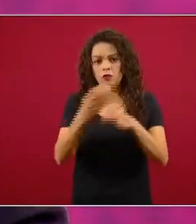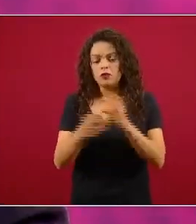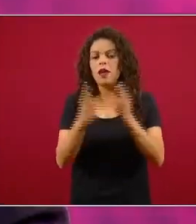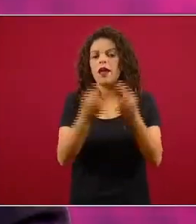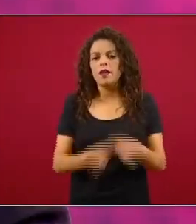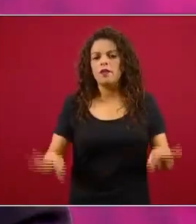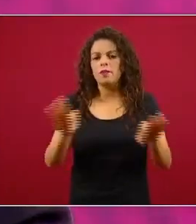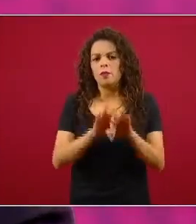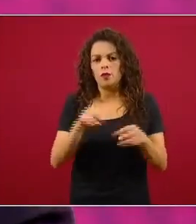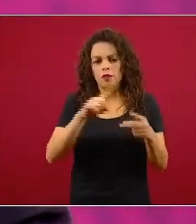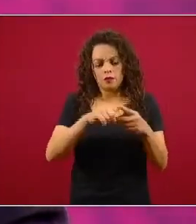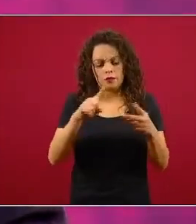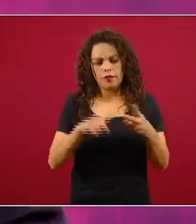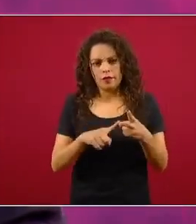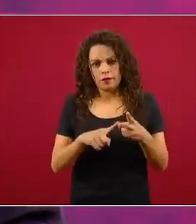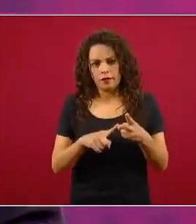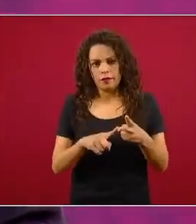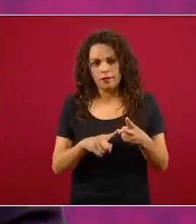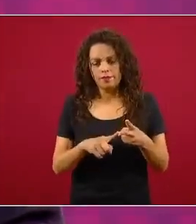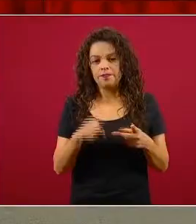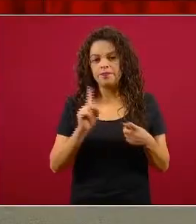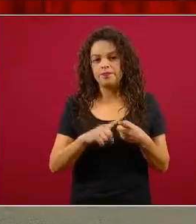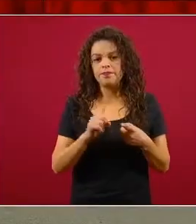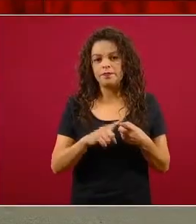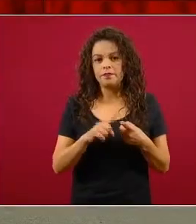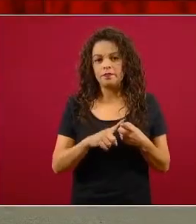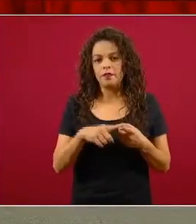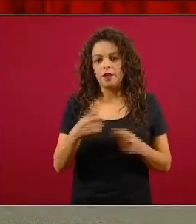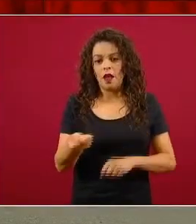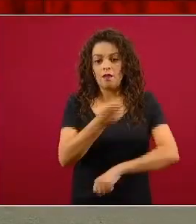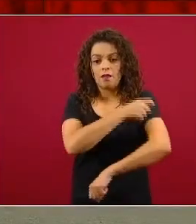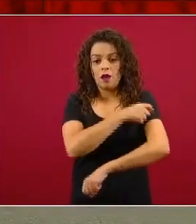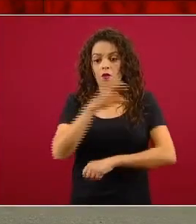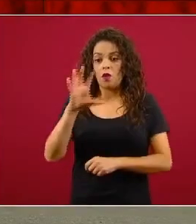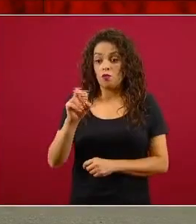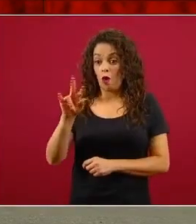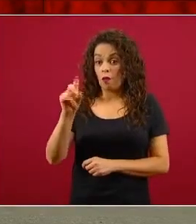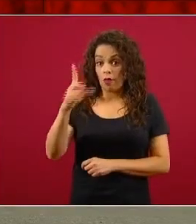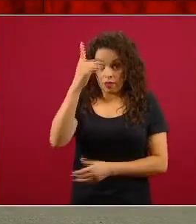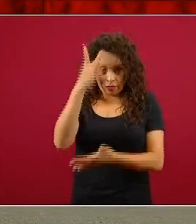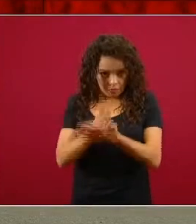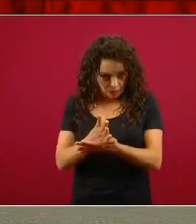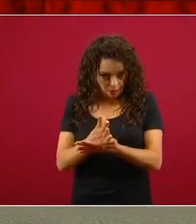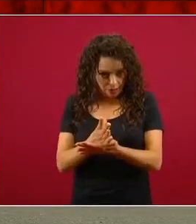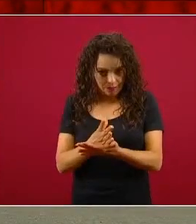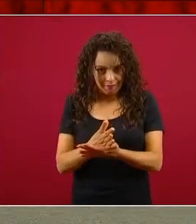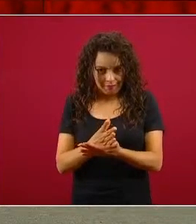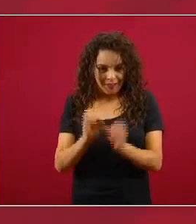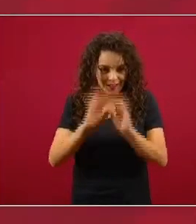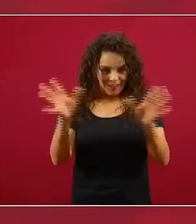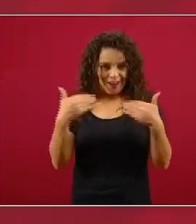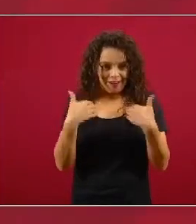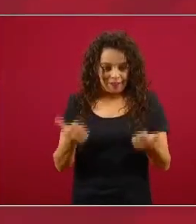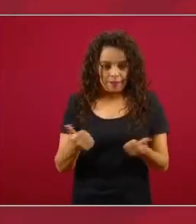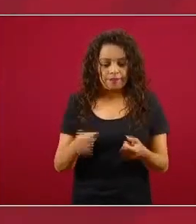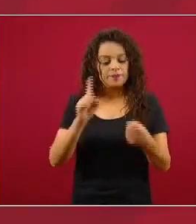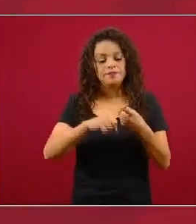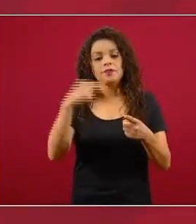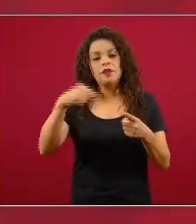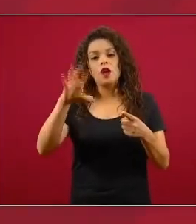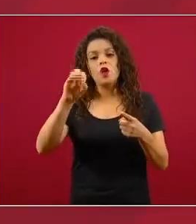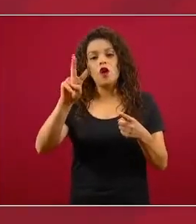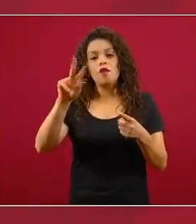para el acceso a vacunas, uno que se llama vacunas COVID, todo esto es específicamente COVID, una que se llama COVAX,